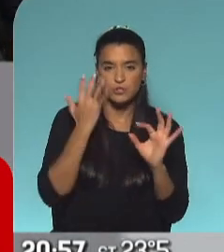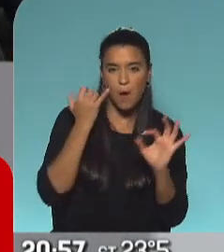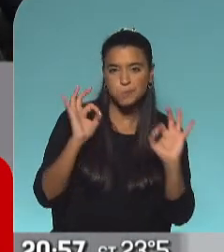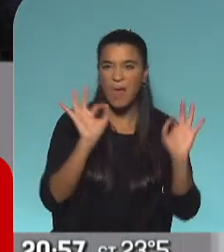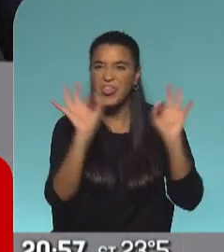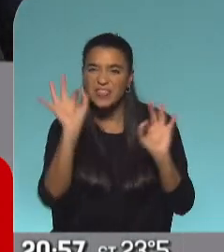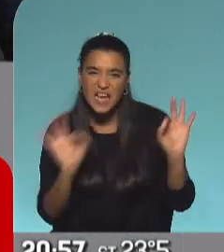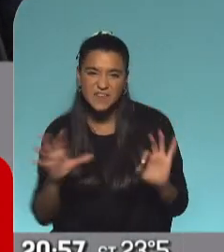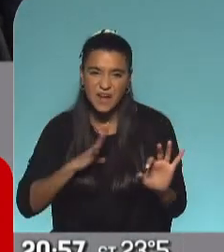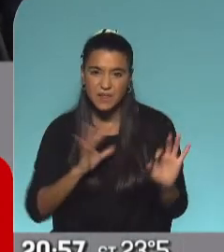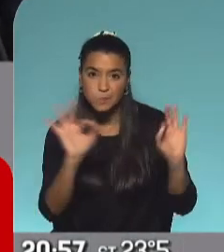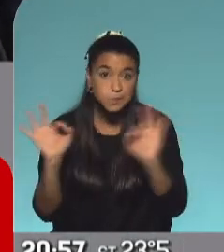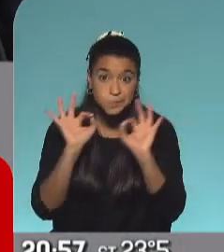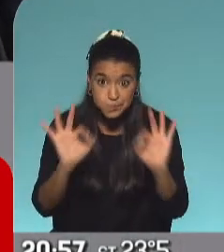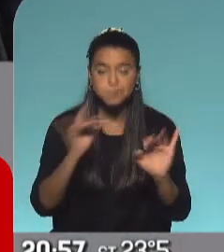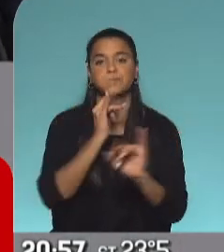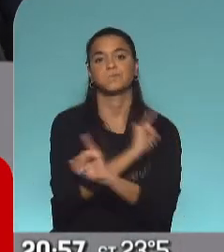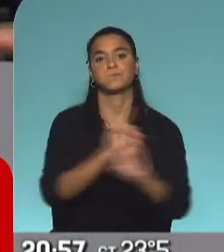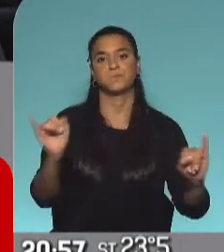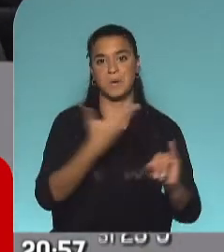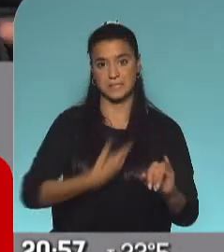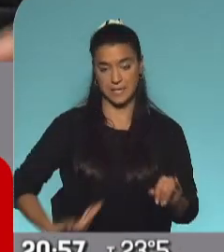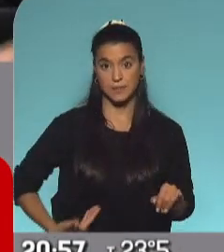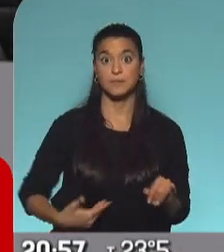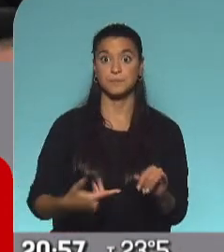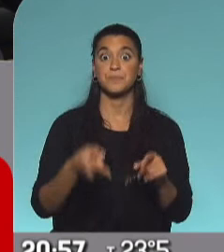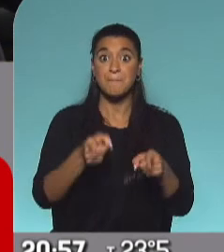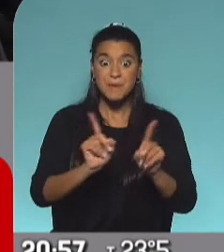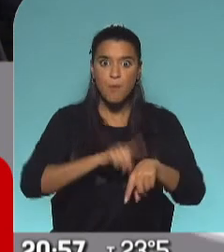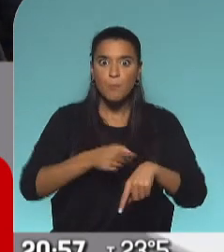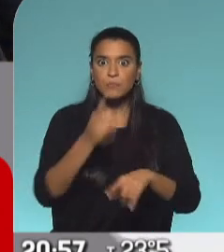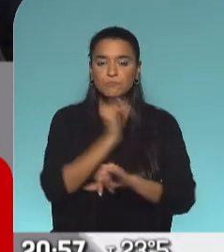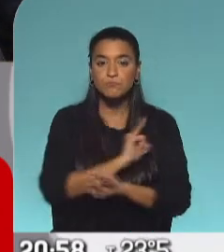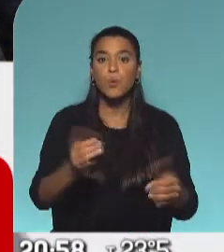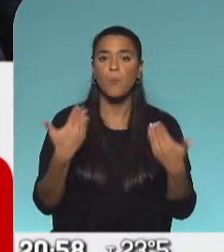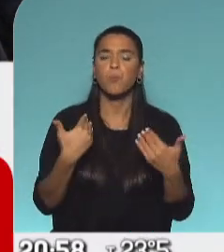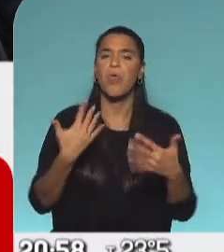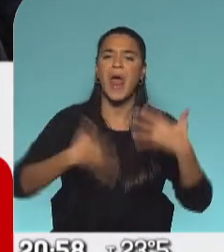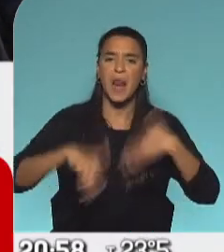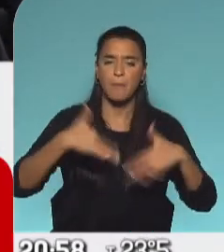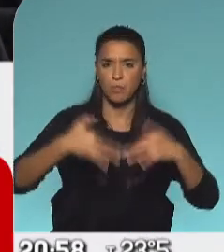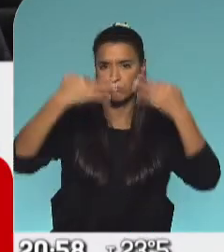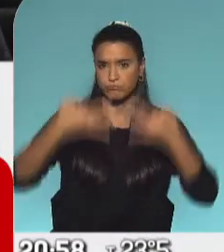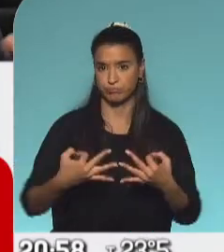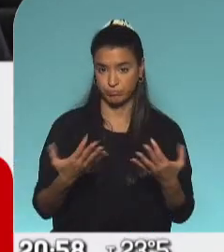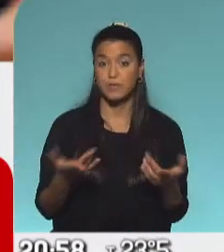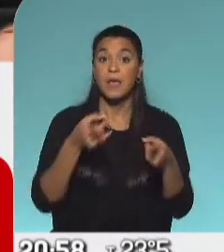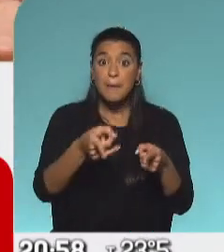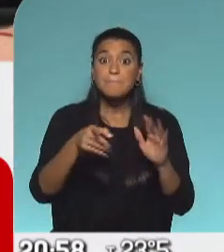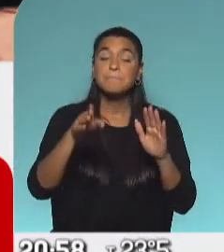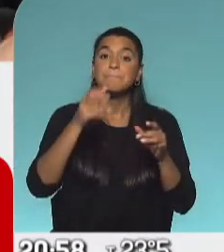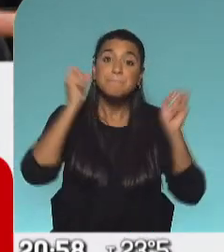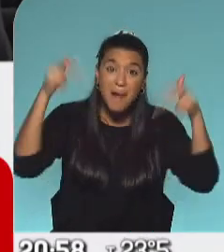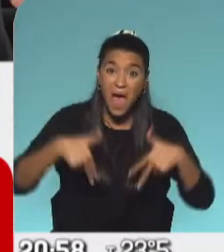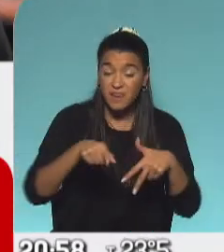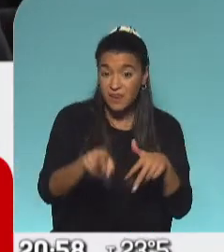detalles que todavía faltan, que cuando se anuncien esos programas se puedan implementar rápidamente. Y parte de esos programas van a tener